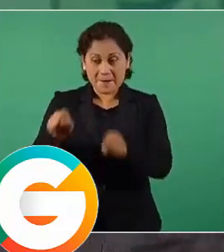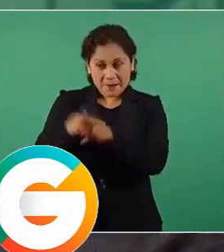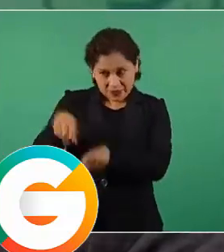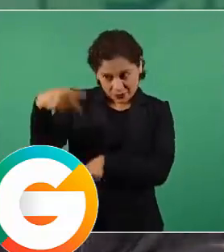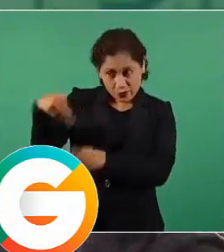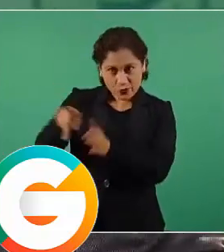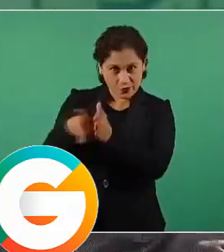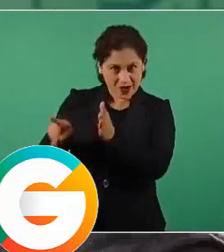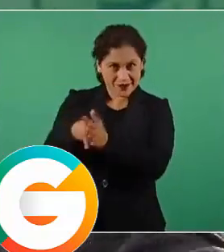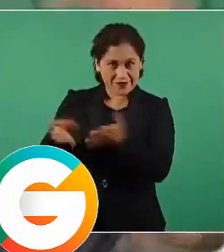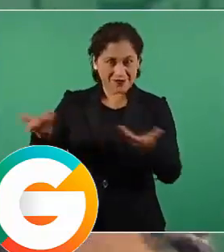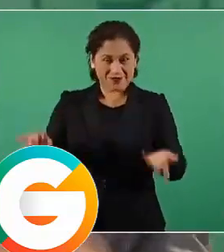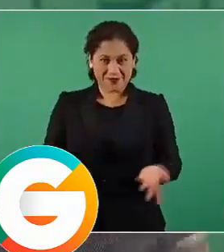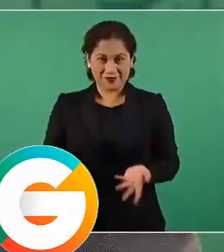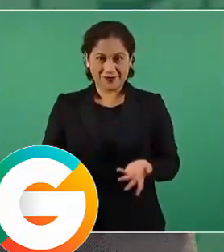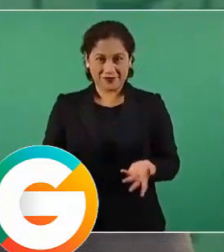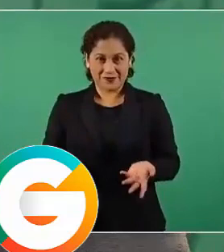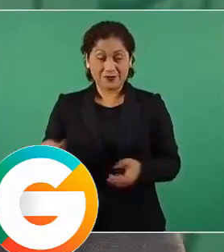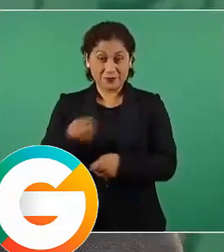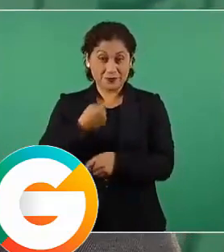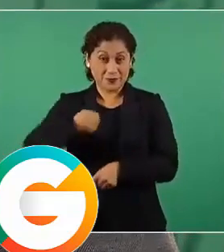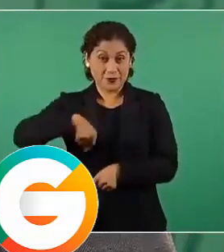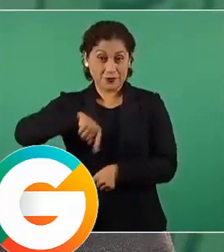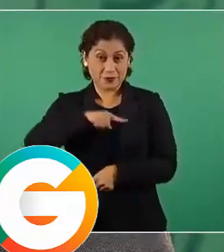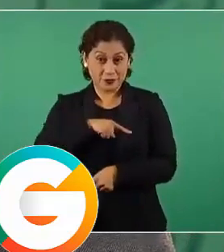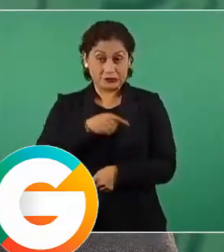Nosotros heredamos esta situación